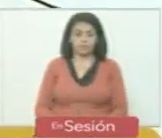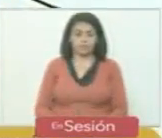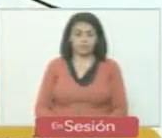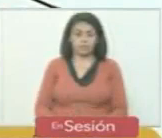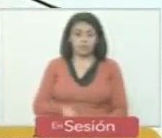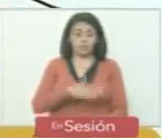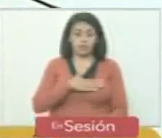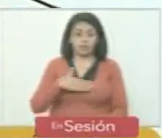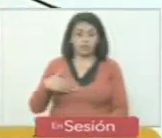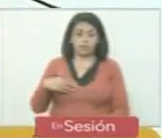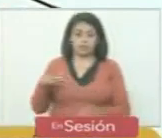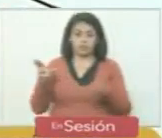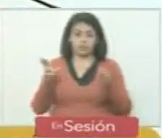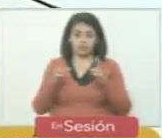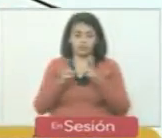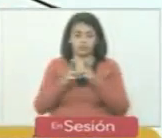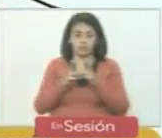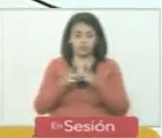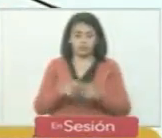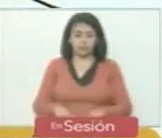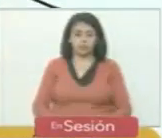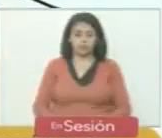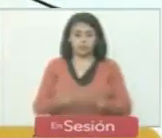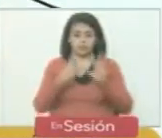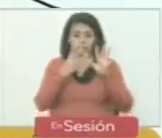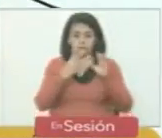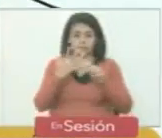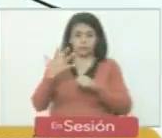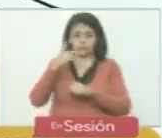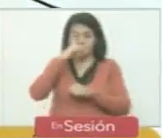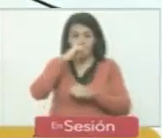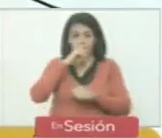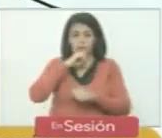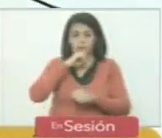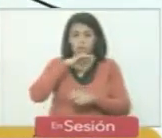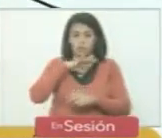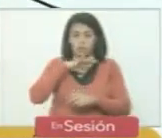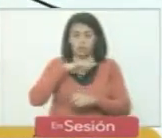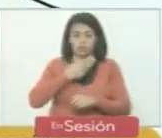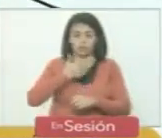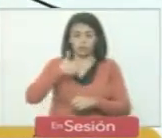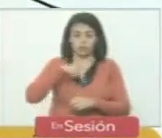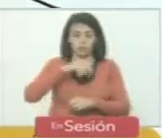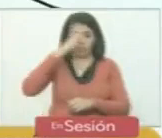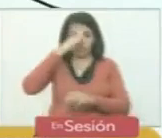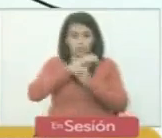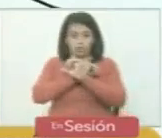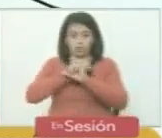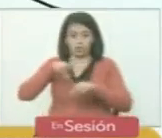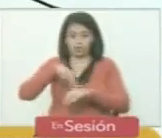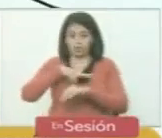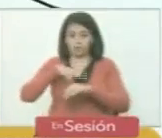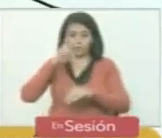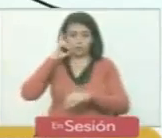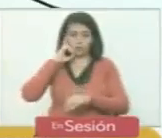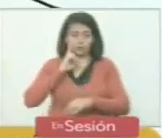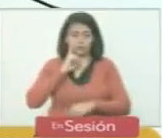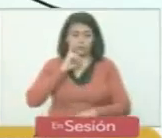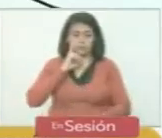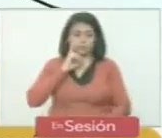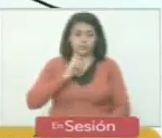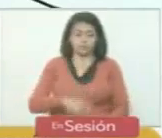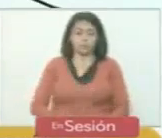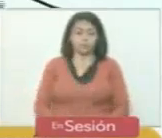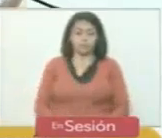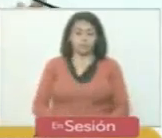Quiero resumir los 85 años de historia de nuestra Guardia Nacional Bolivariana